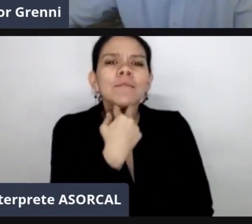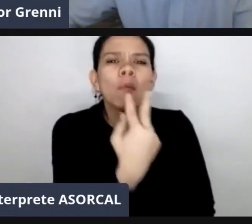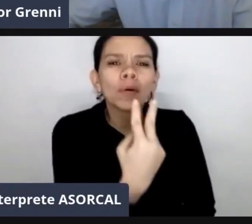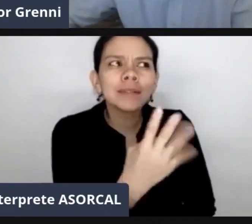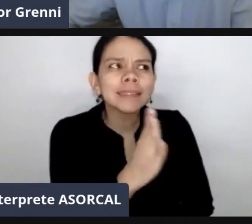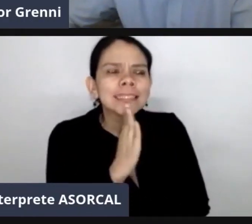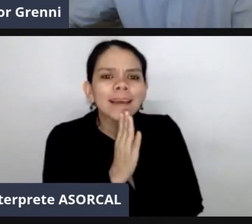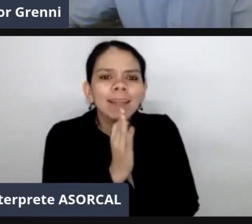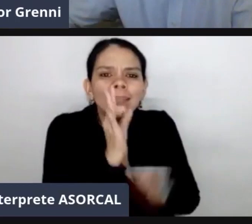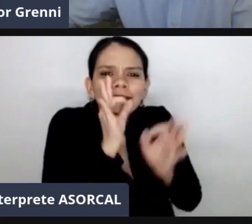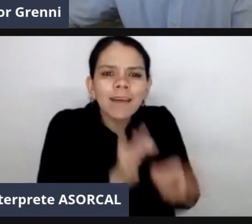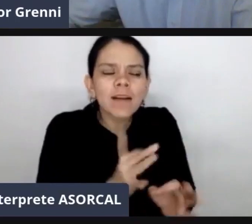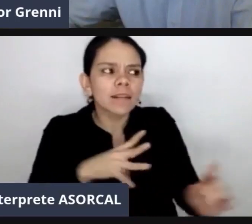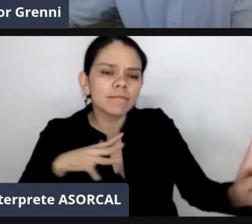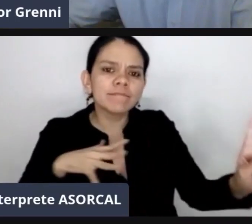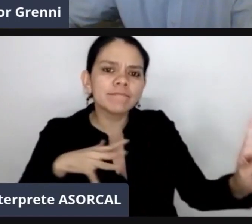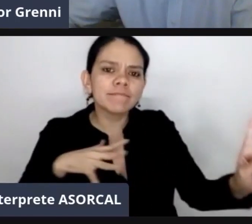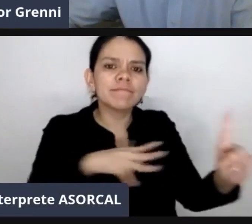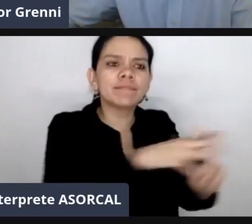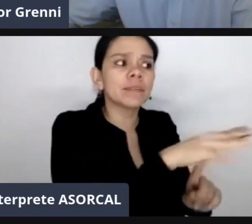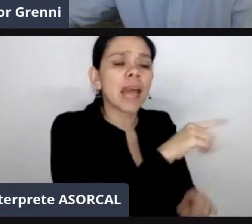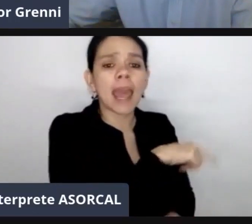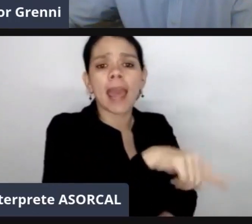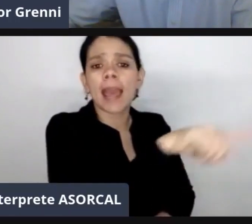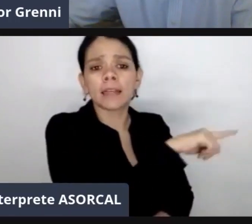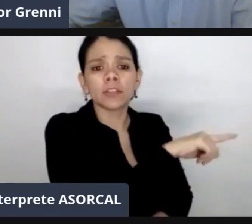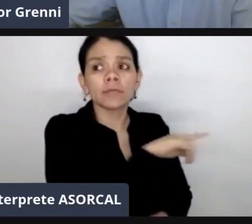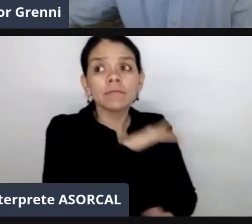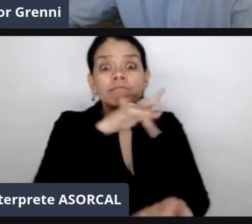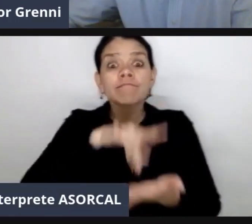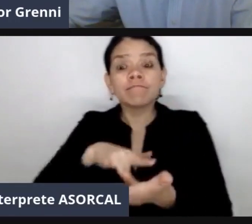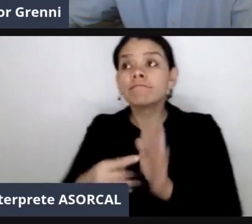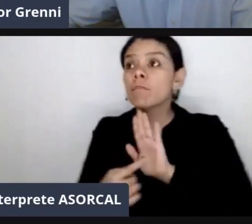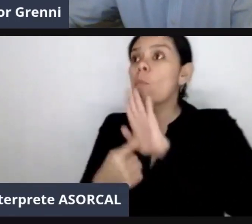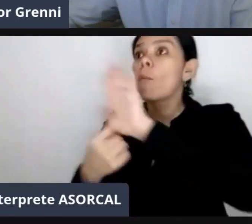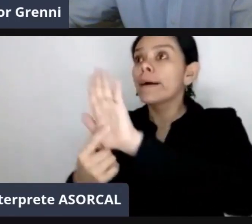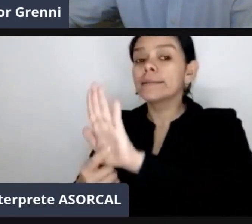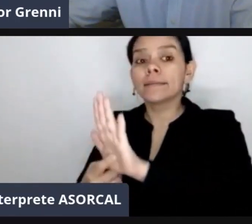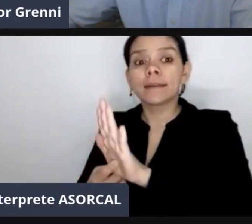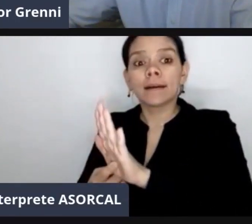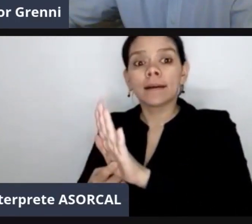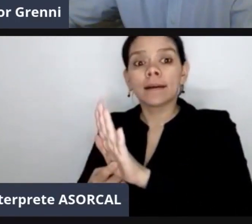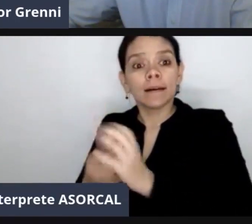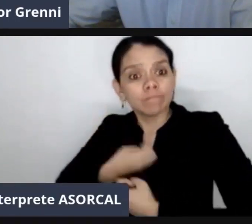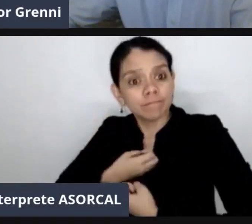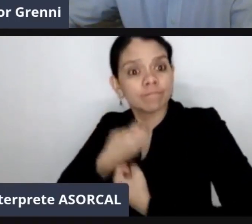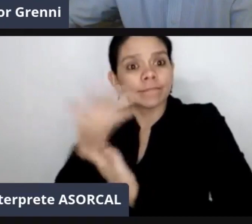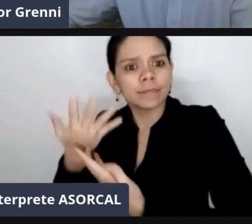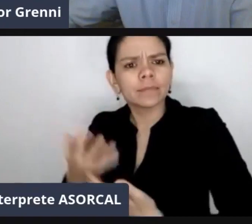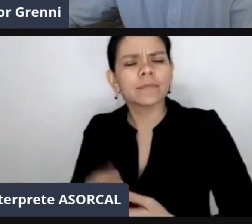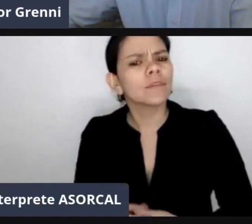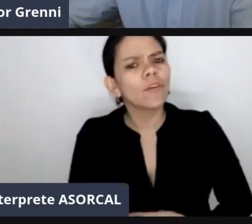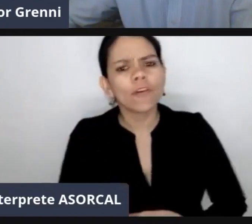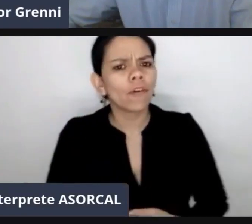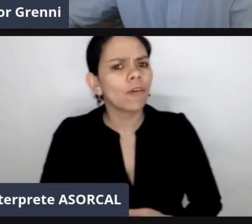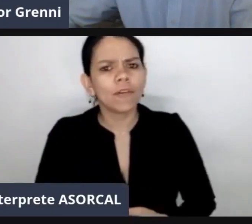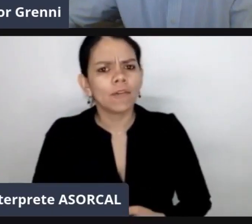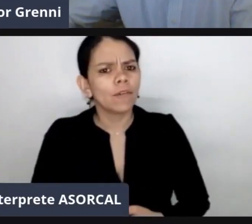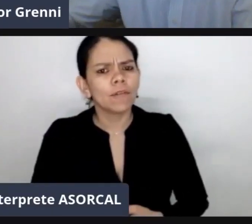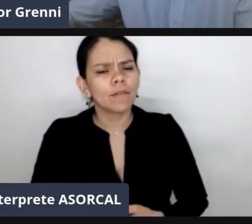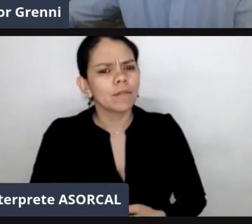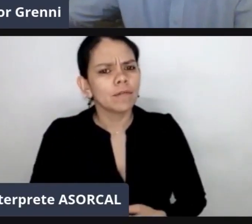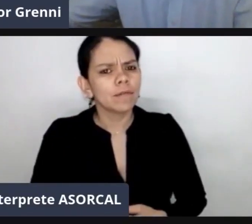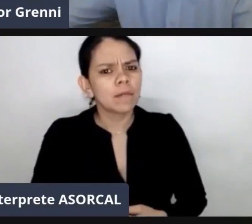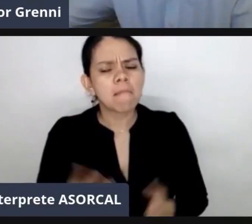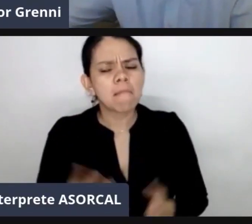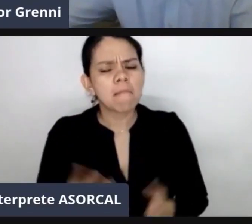la guerra no se representan tanto en esos movimientos que toman, digamos, que las cámaras